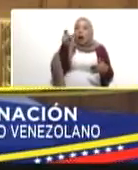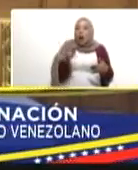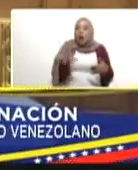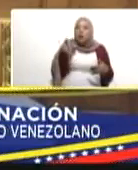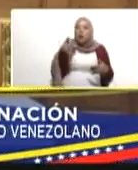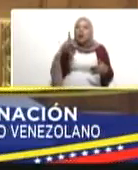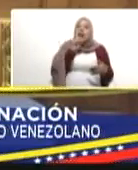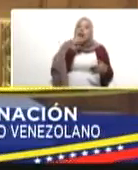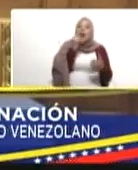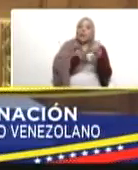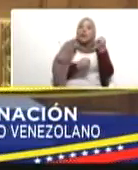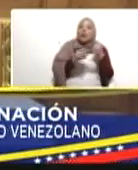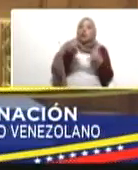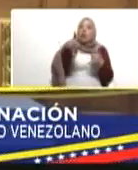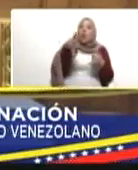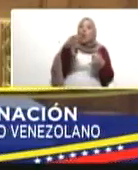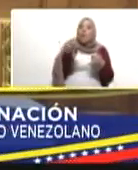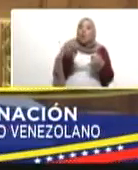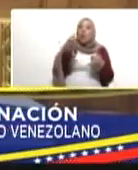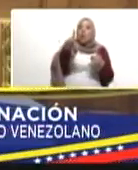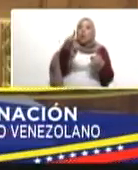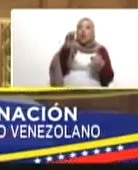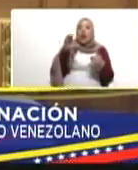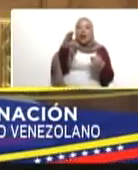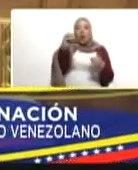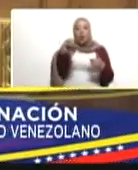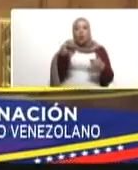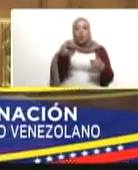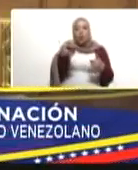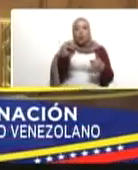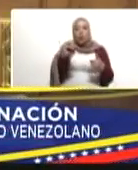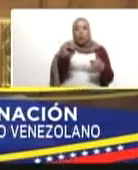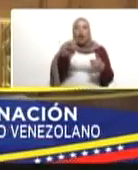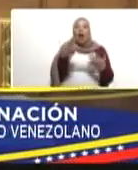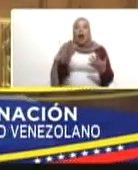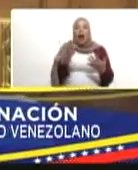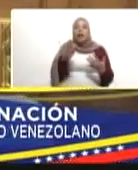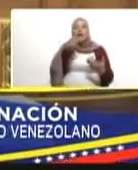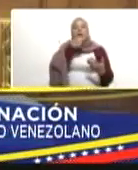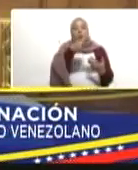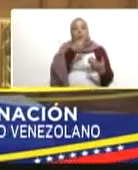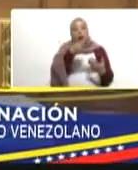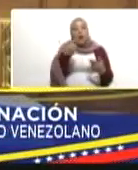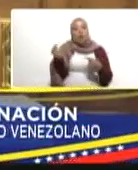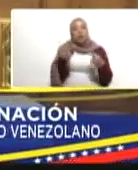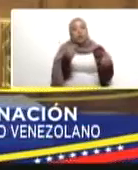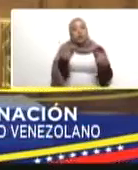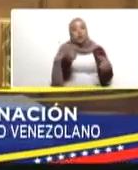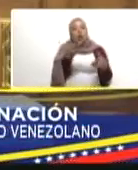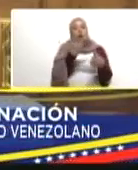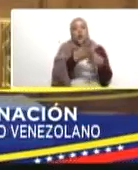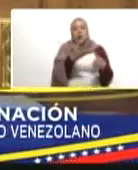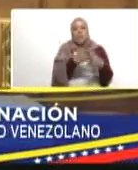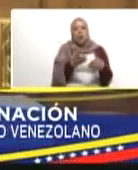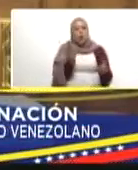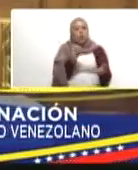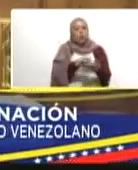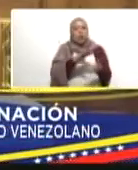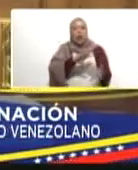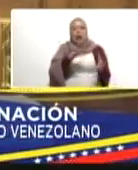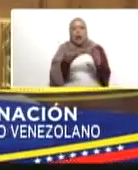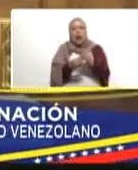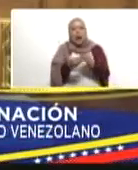a actuar y después de esa actuación nosotros vamos a hacer lo que hay que hacer el cambio de